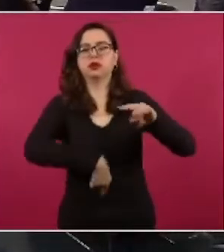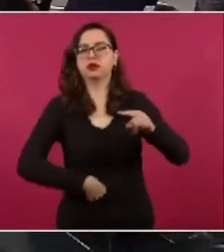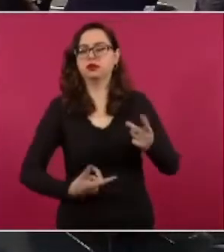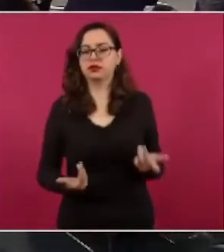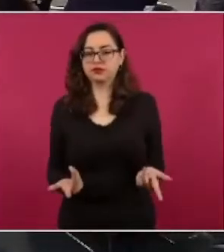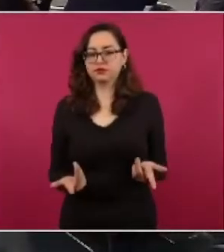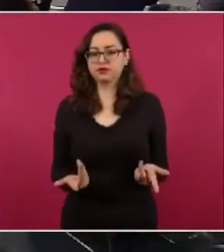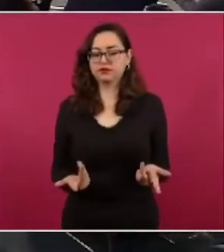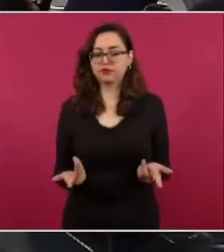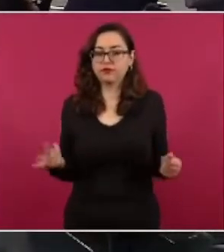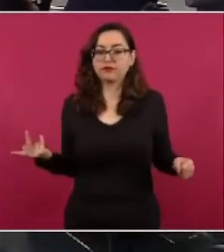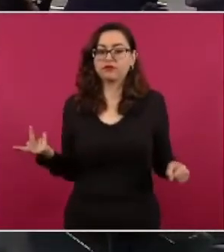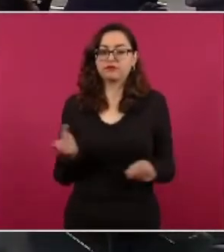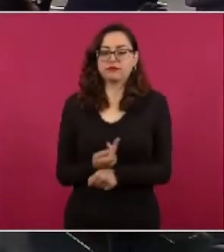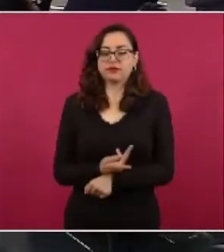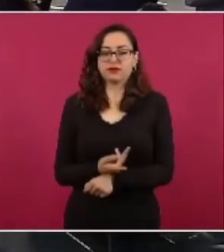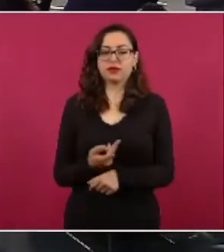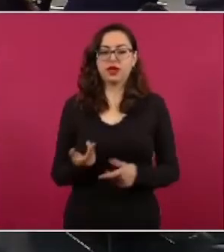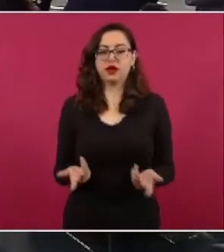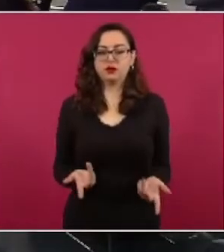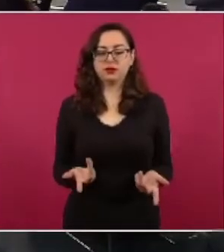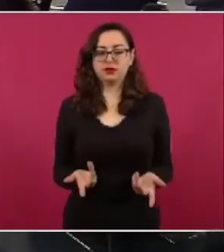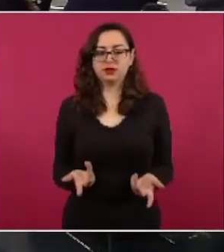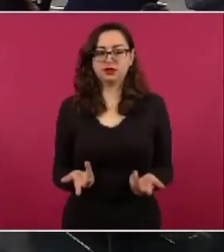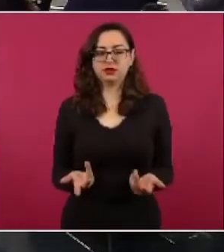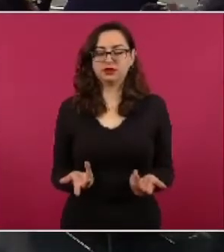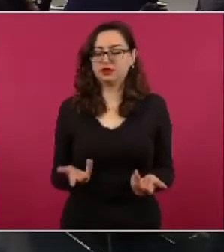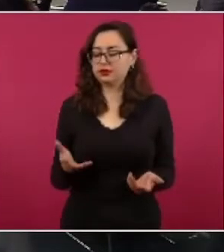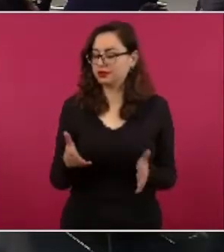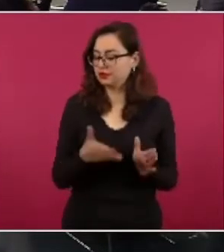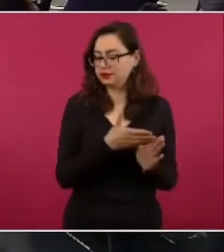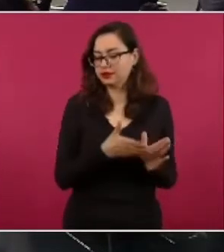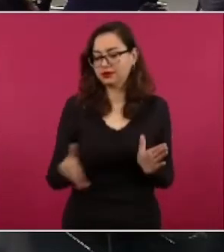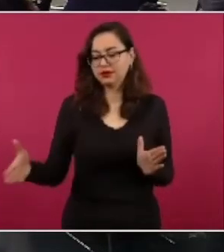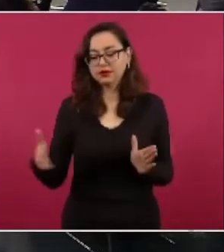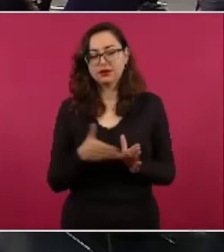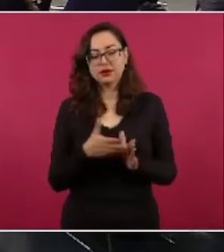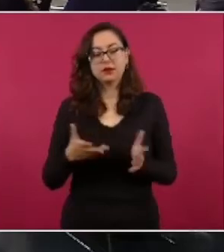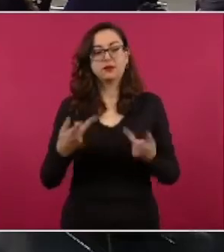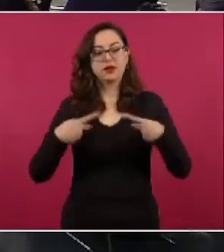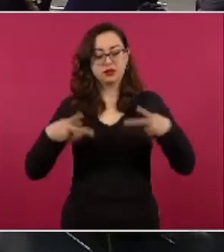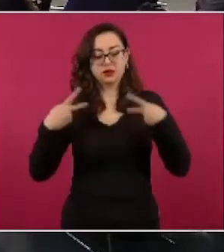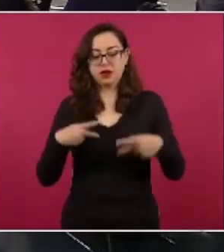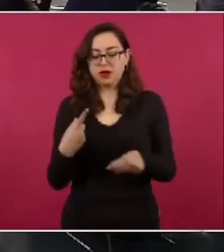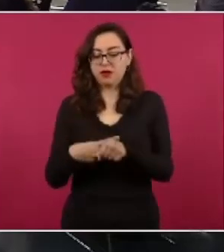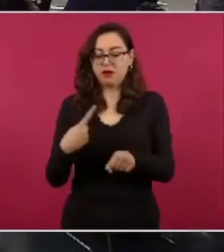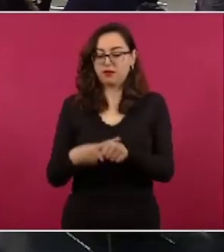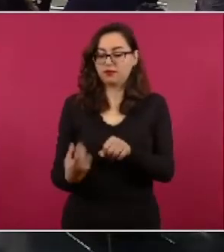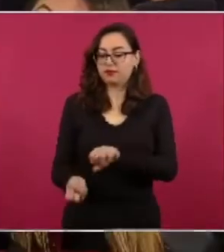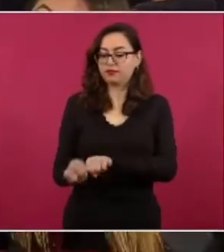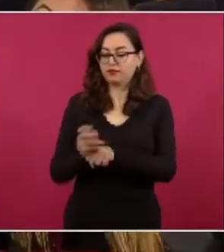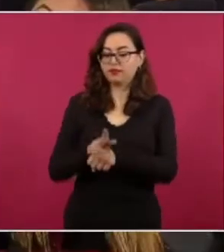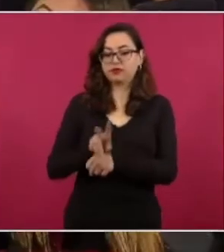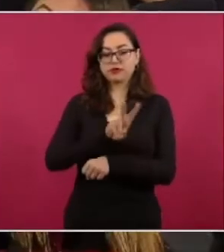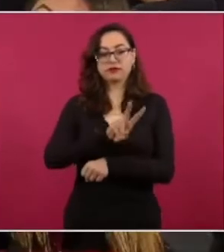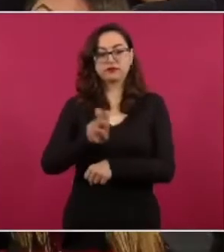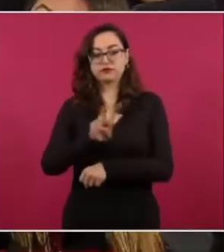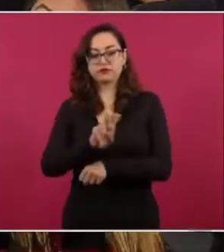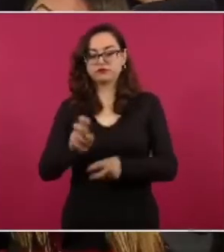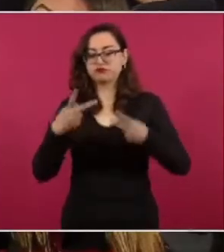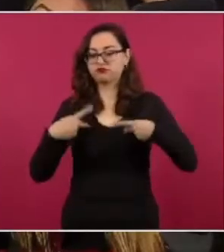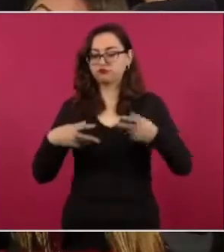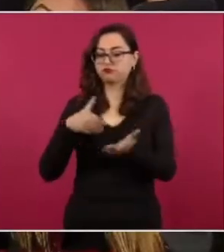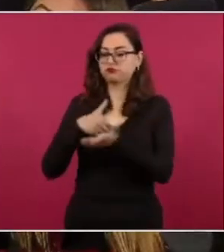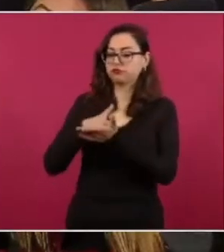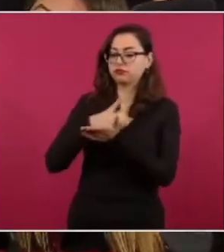social. El personal despedido antes, durante y después de la pandemia, poco más de 200 trabajadoras, son